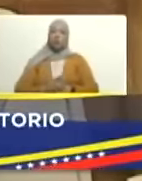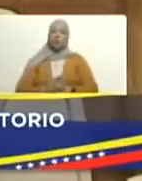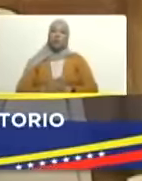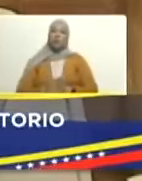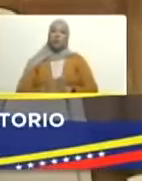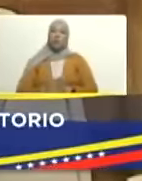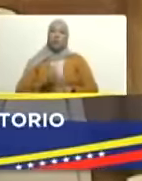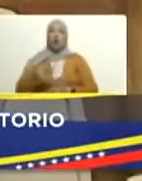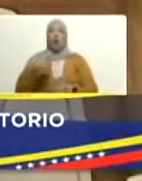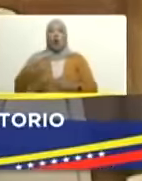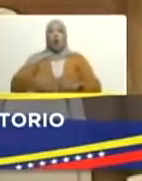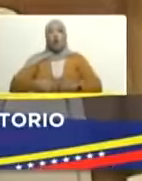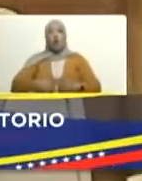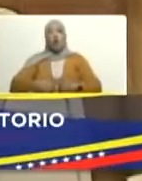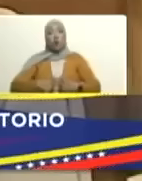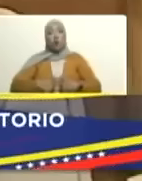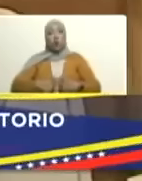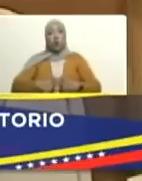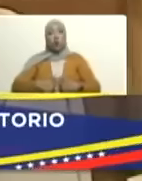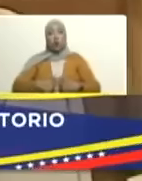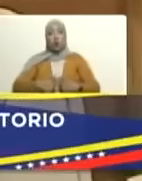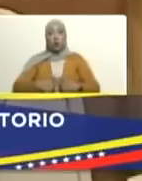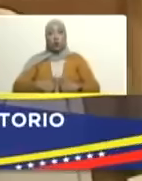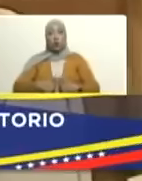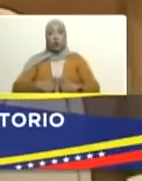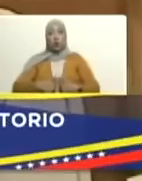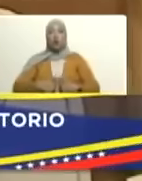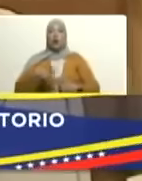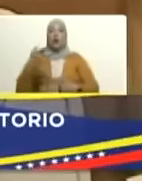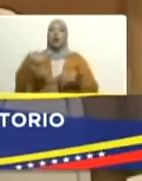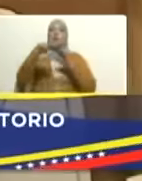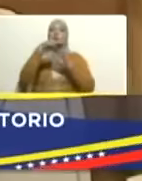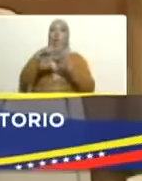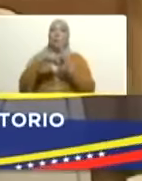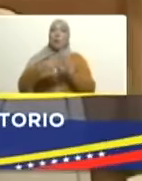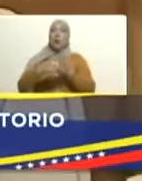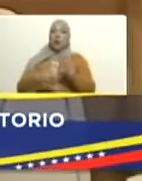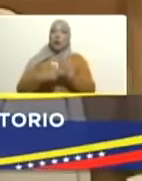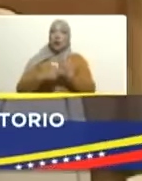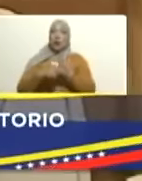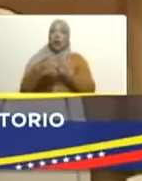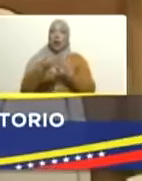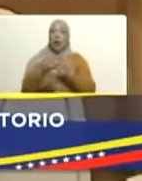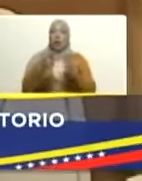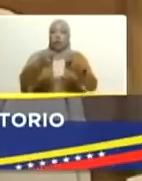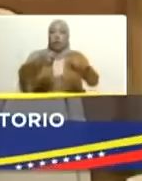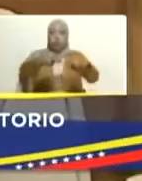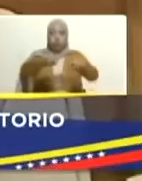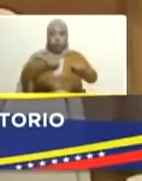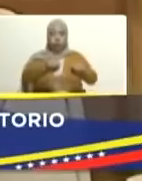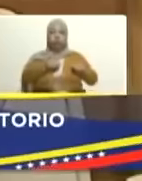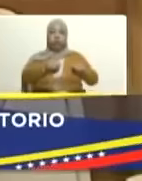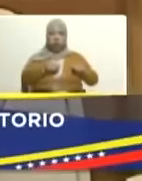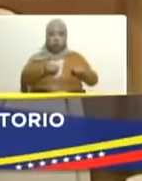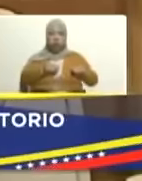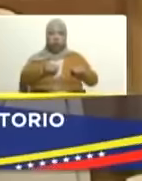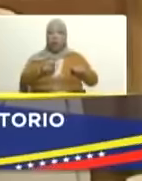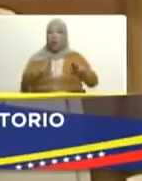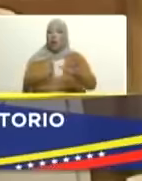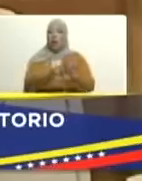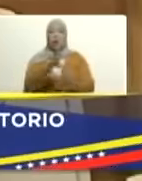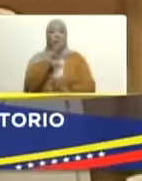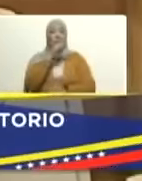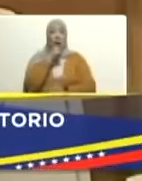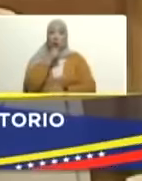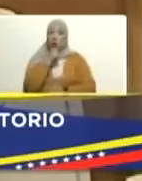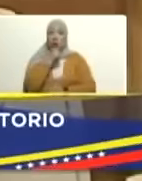hagamos el esfuerzo supremo de que esas medidas coercitivas unilaterales llamadas sanciones, que son ilegales, que